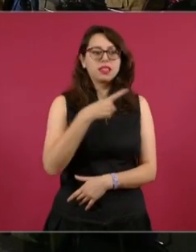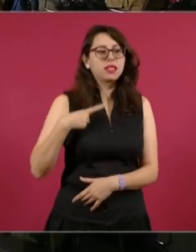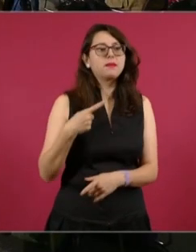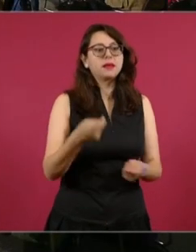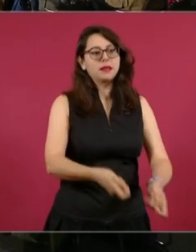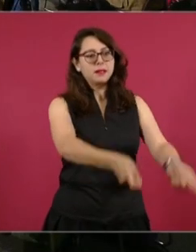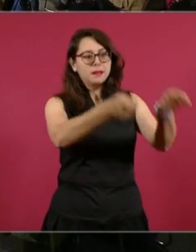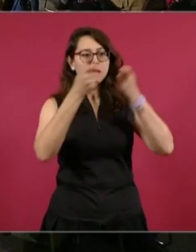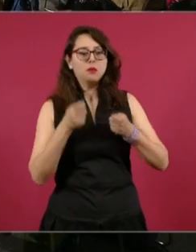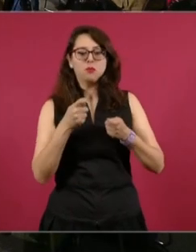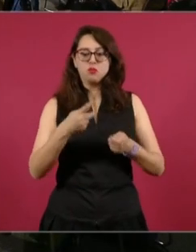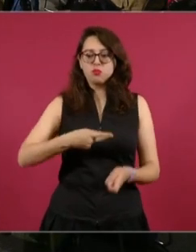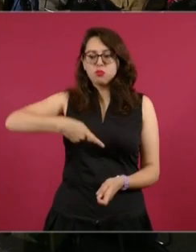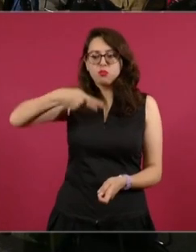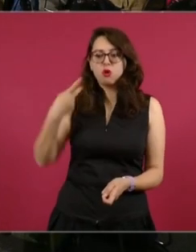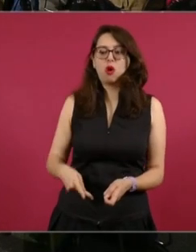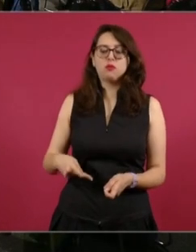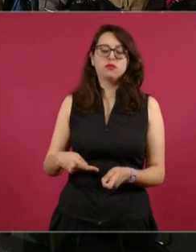porque habían